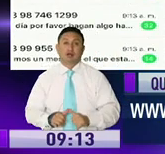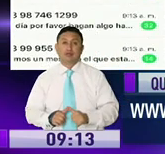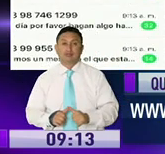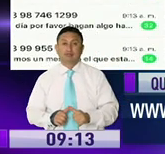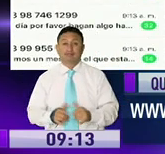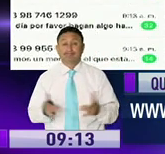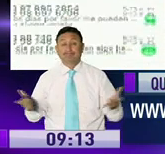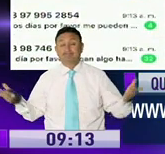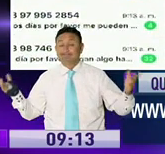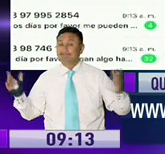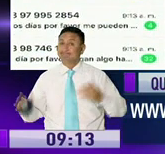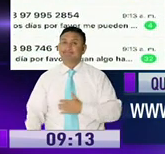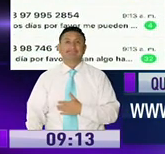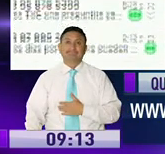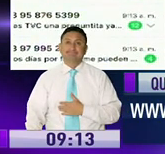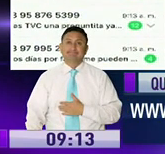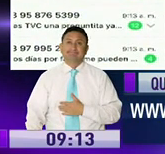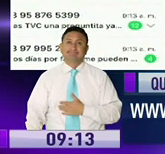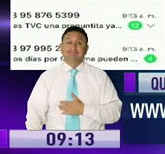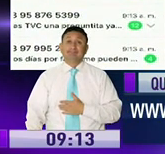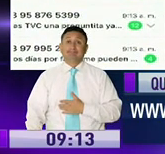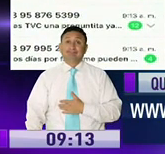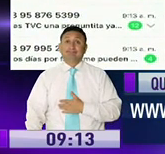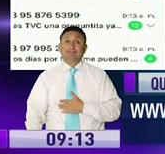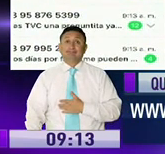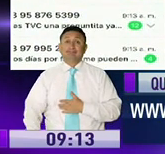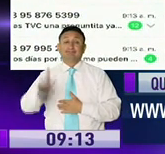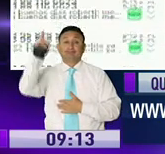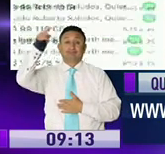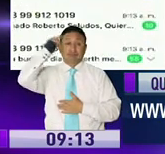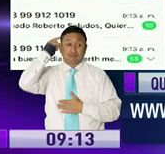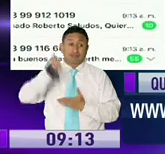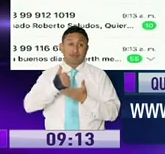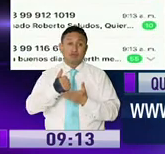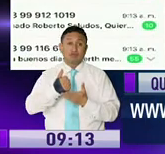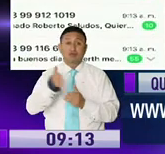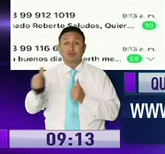Ay, Dios mío. Ayuda gubernamental,